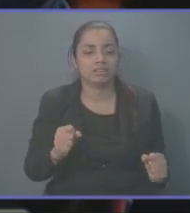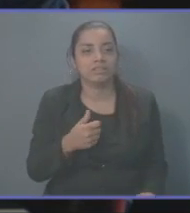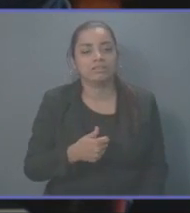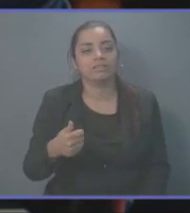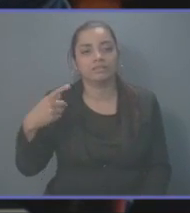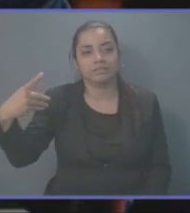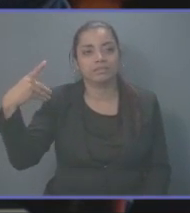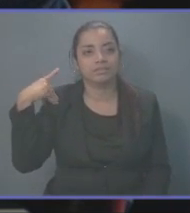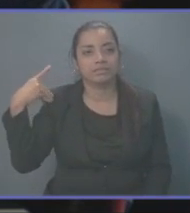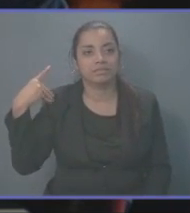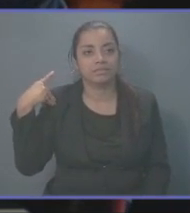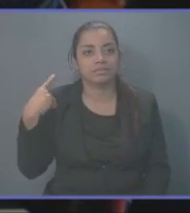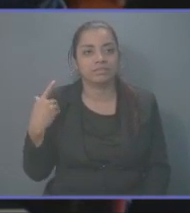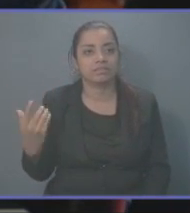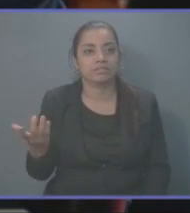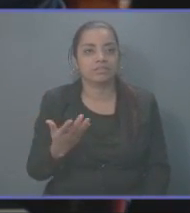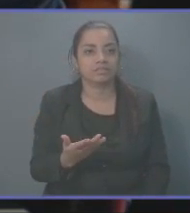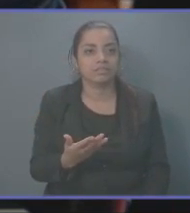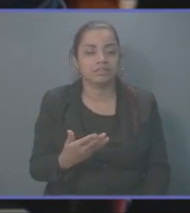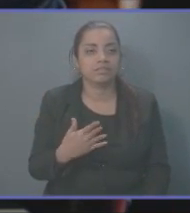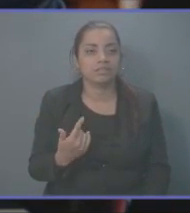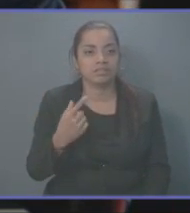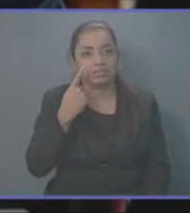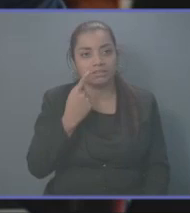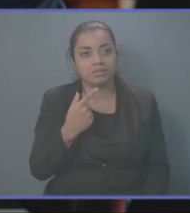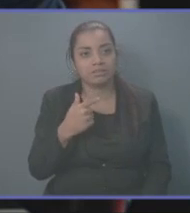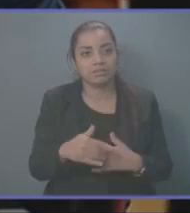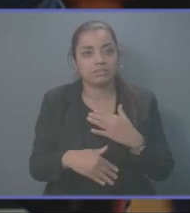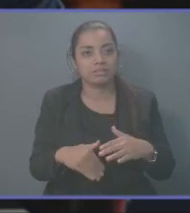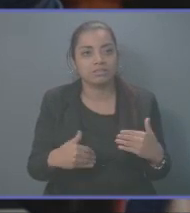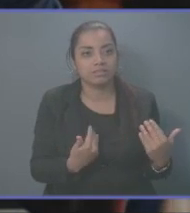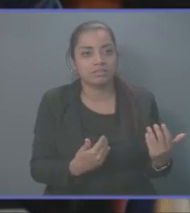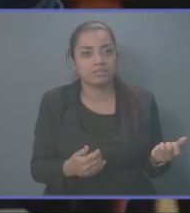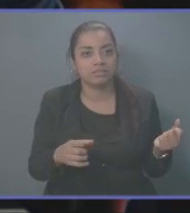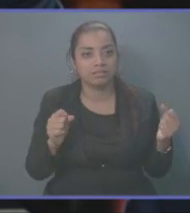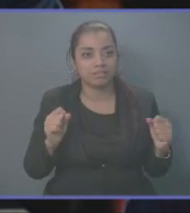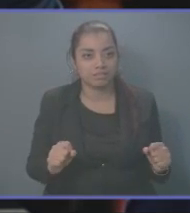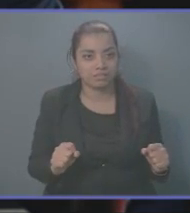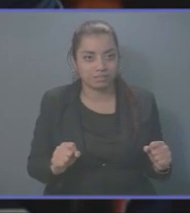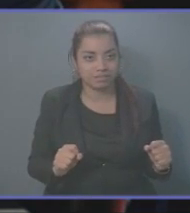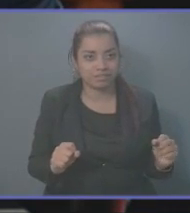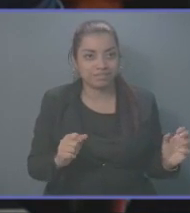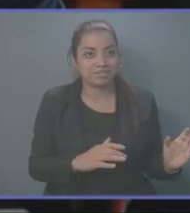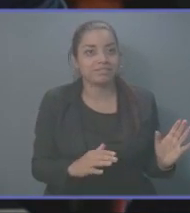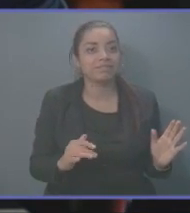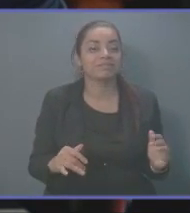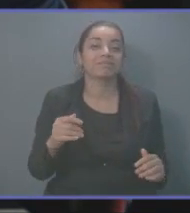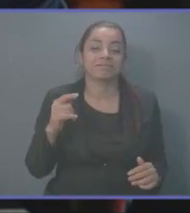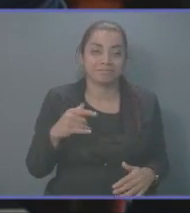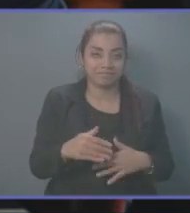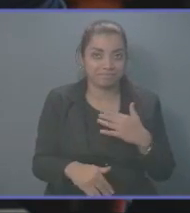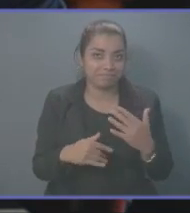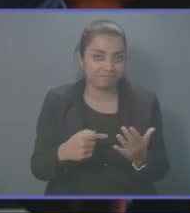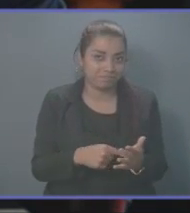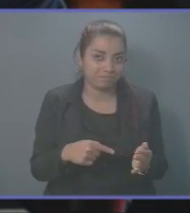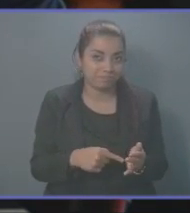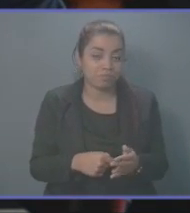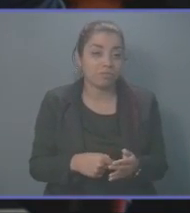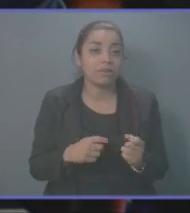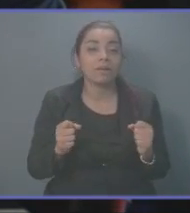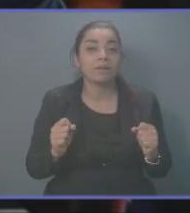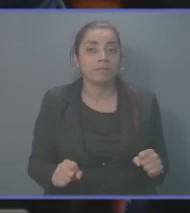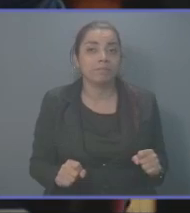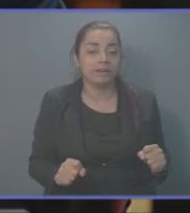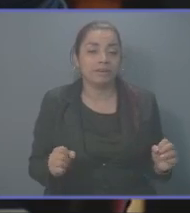Aduanas efectúen el pago de los tributos originales o complementarios que adeuden al fisco de